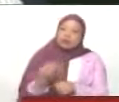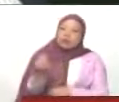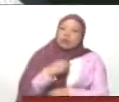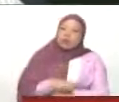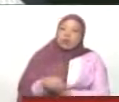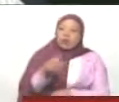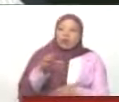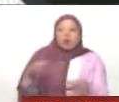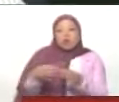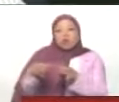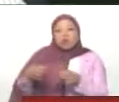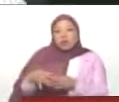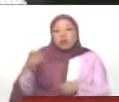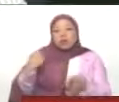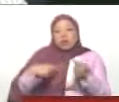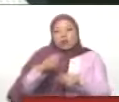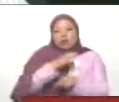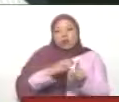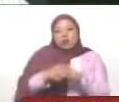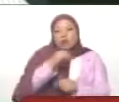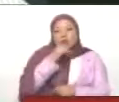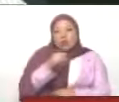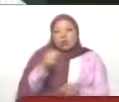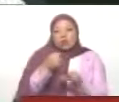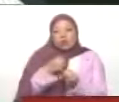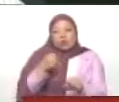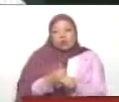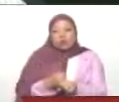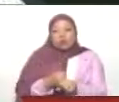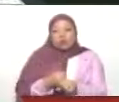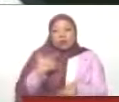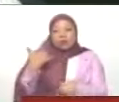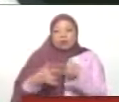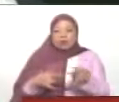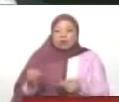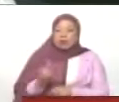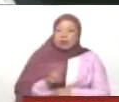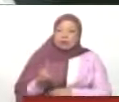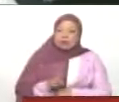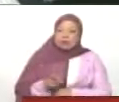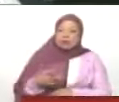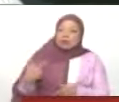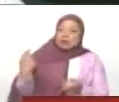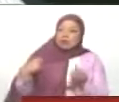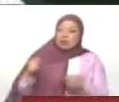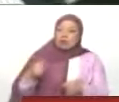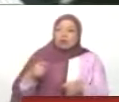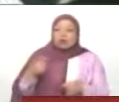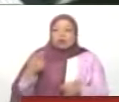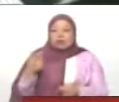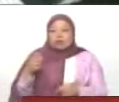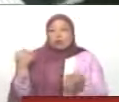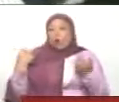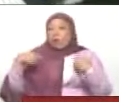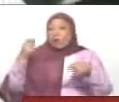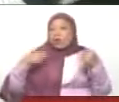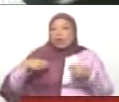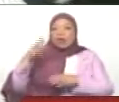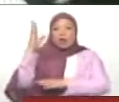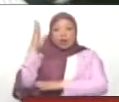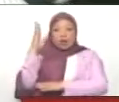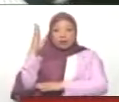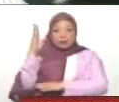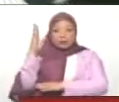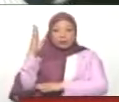sus cofradías, con sus agrupaciones, poetas, cultores populares, garroteros. Vimos una gran fiesta en el estado Lara, de